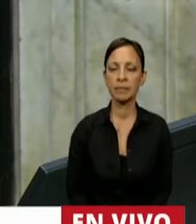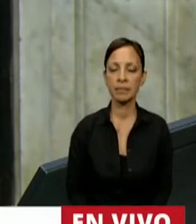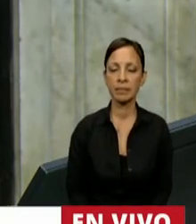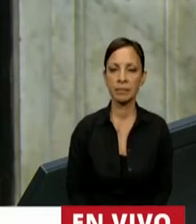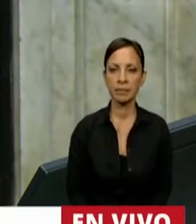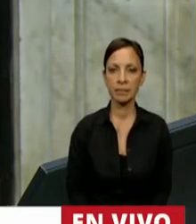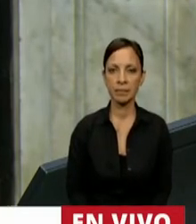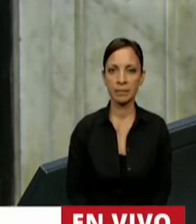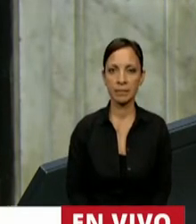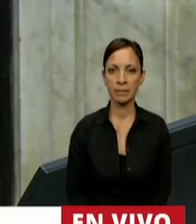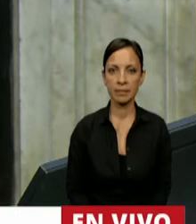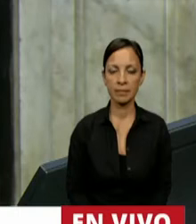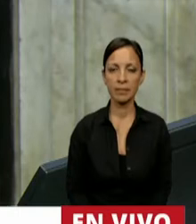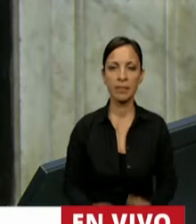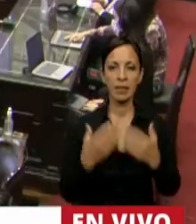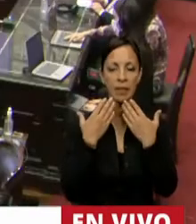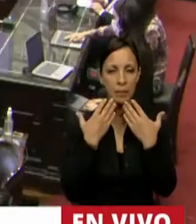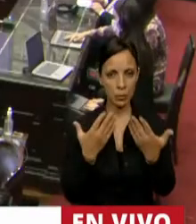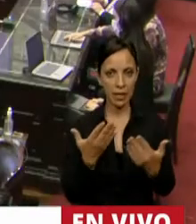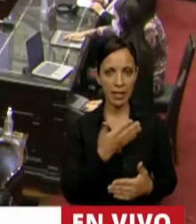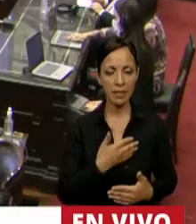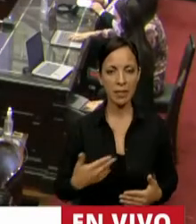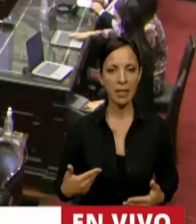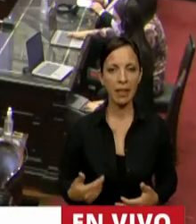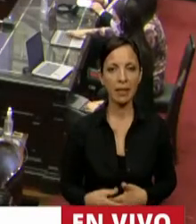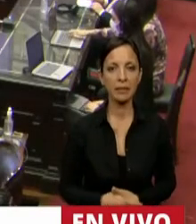A ver. Gracias, señor presidente.